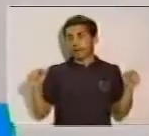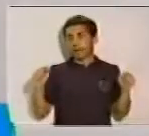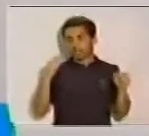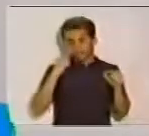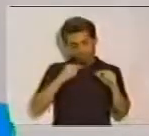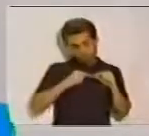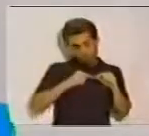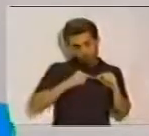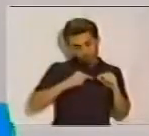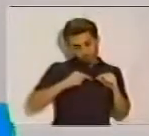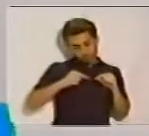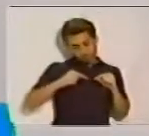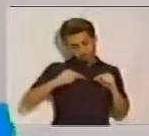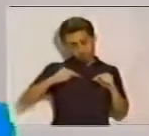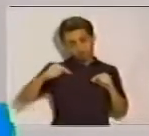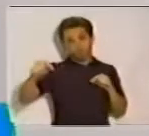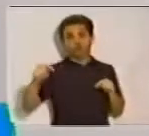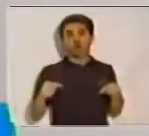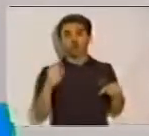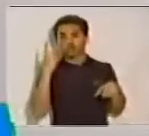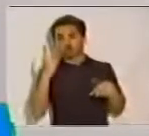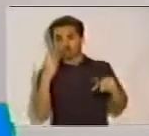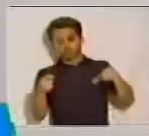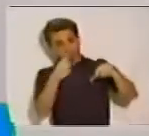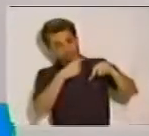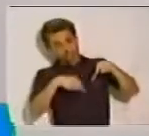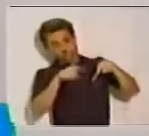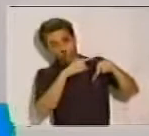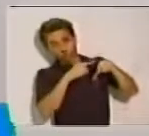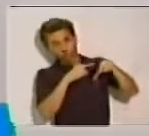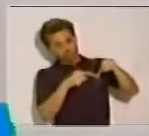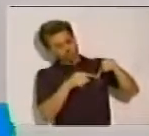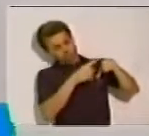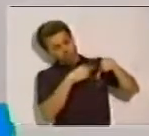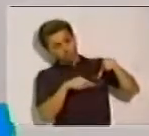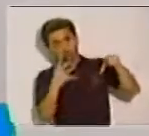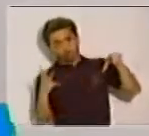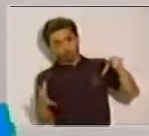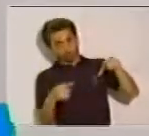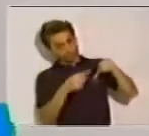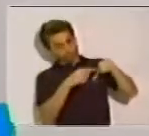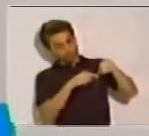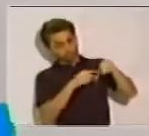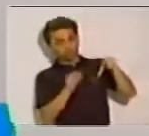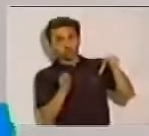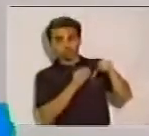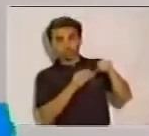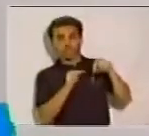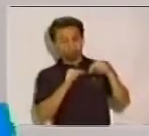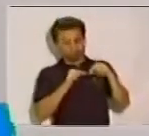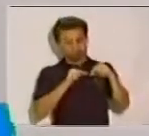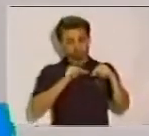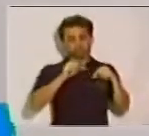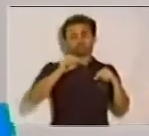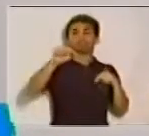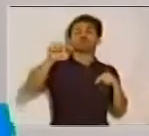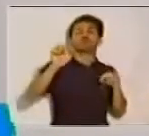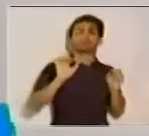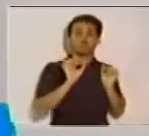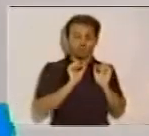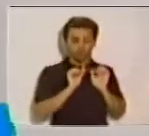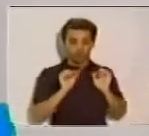sobrepase el círculo mayor y también el círculo menor. Y que salga otra vez un aproximado de medio